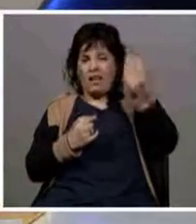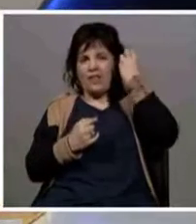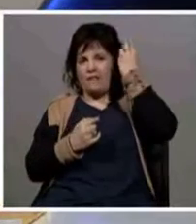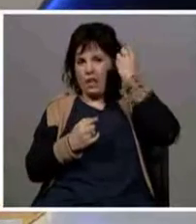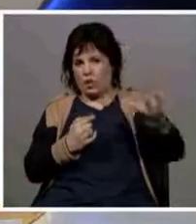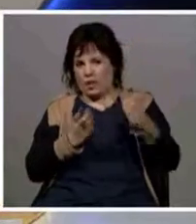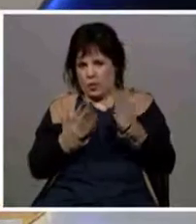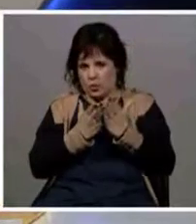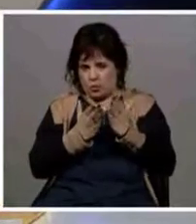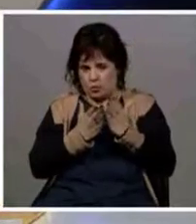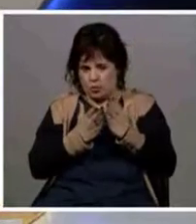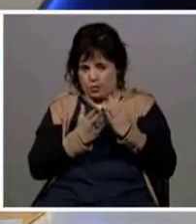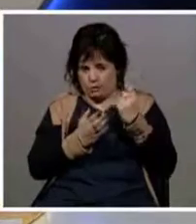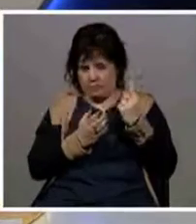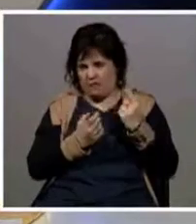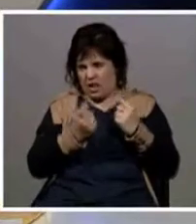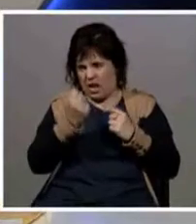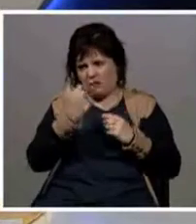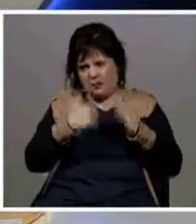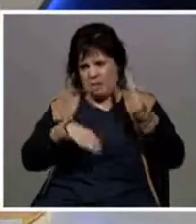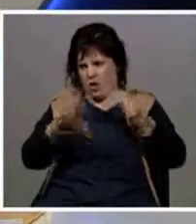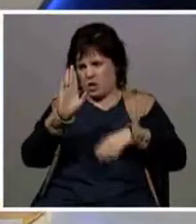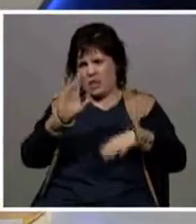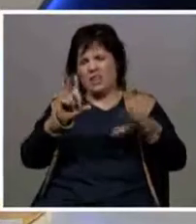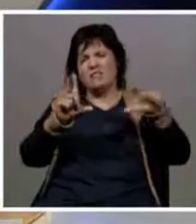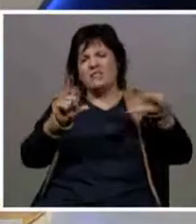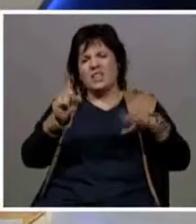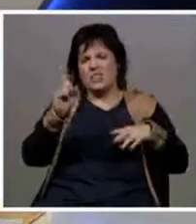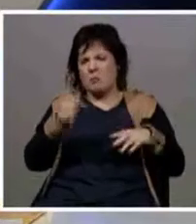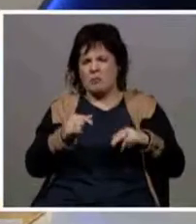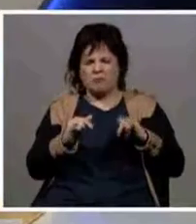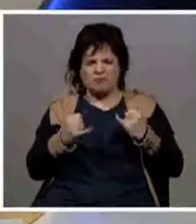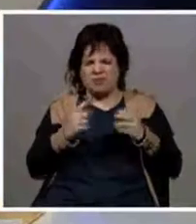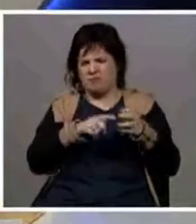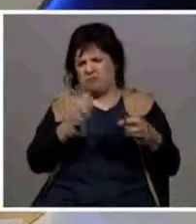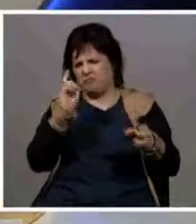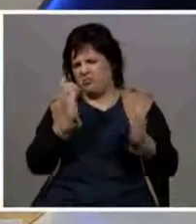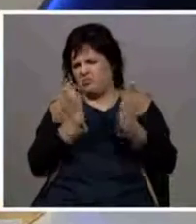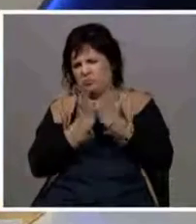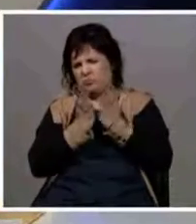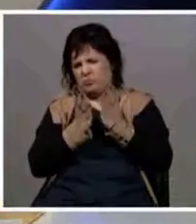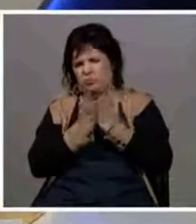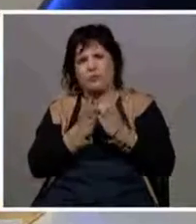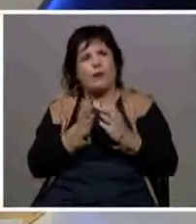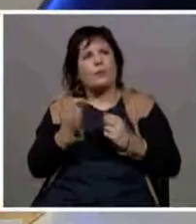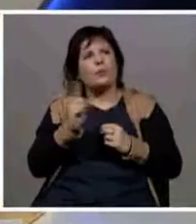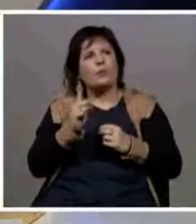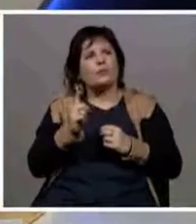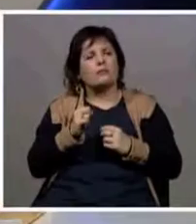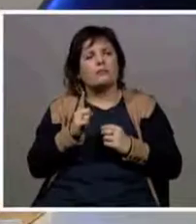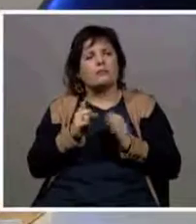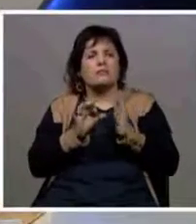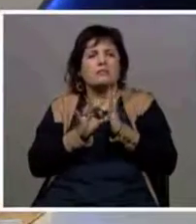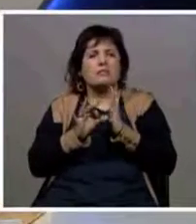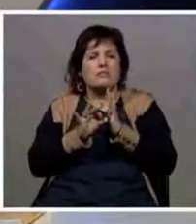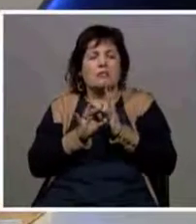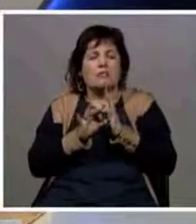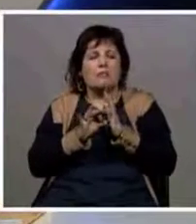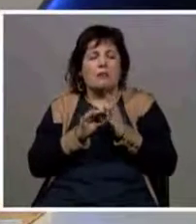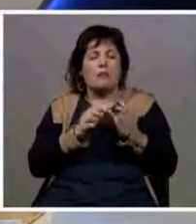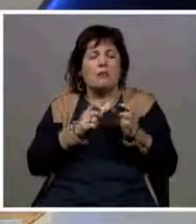en un 70% estos adolescentes ya habían abandonado no es que ellas hayan abandonado el sistema no las pudo